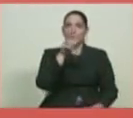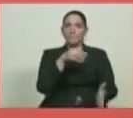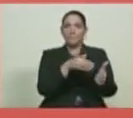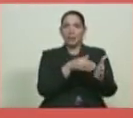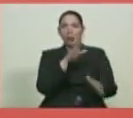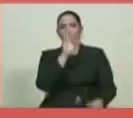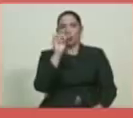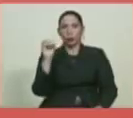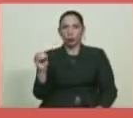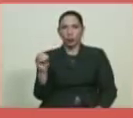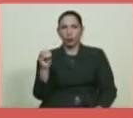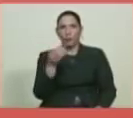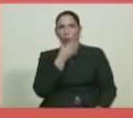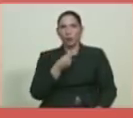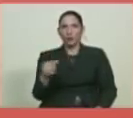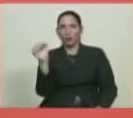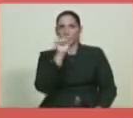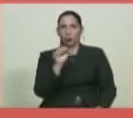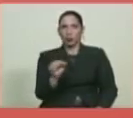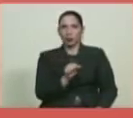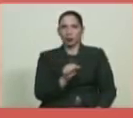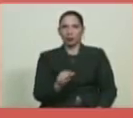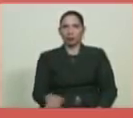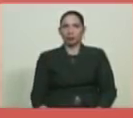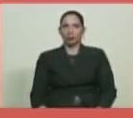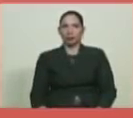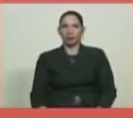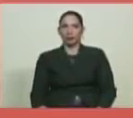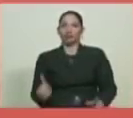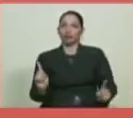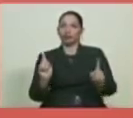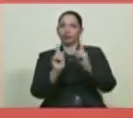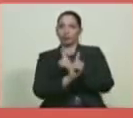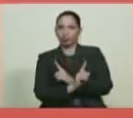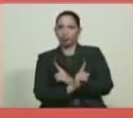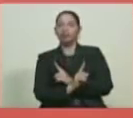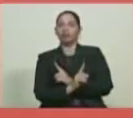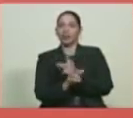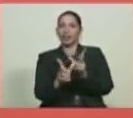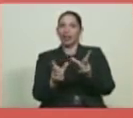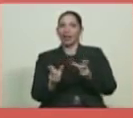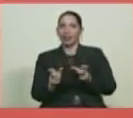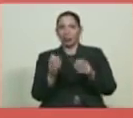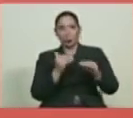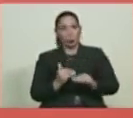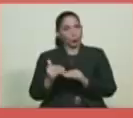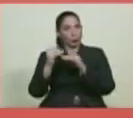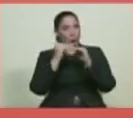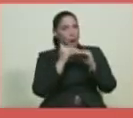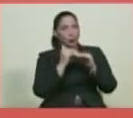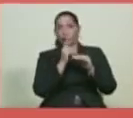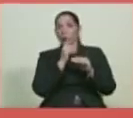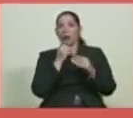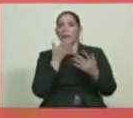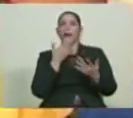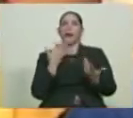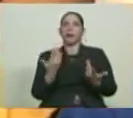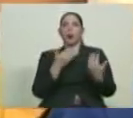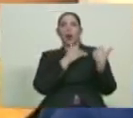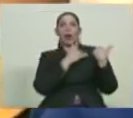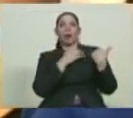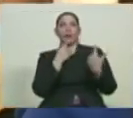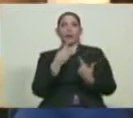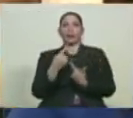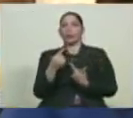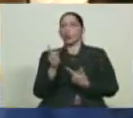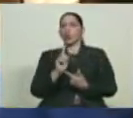a ganar, en ese caso, el correspondiente al diferencial del salario mínimo, para que no haya ningún tipo de excusa respecto a la